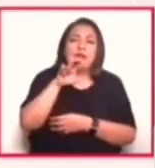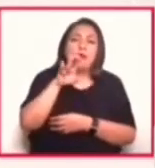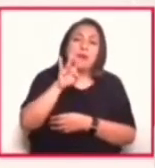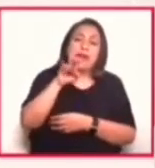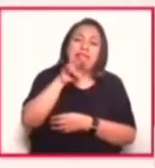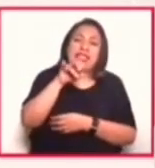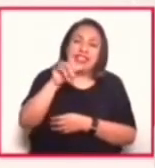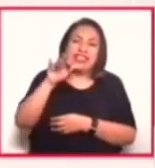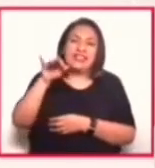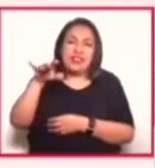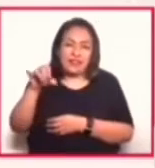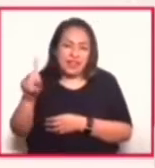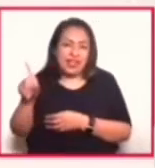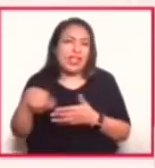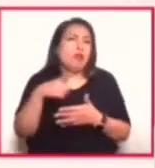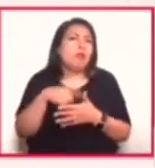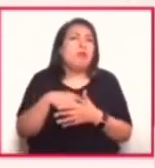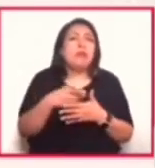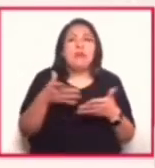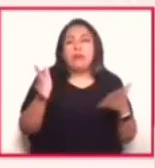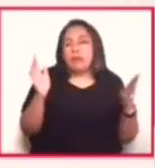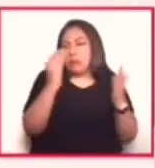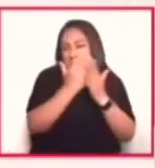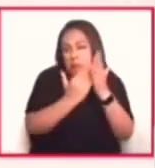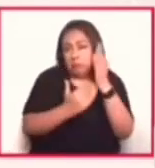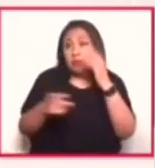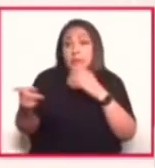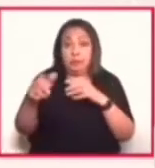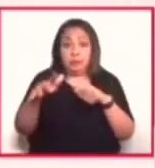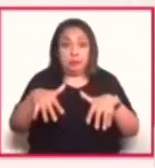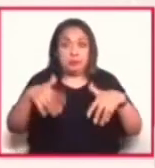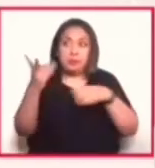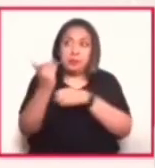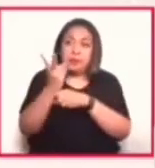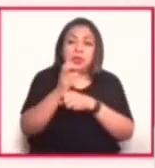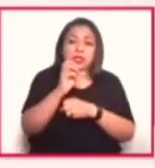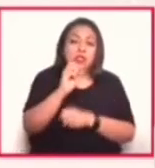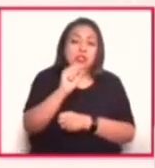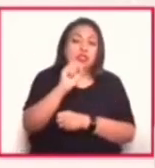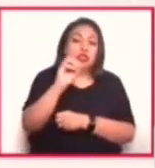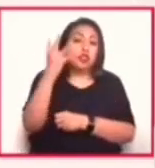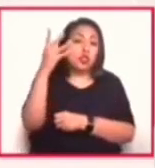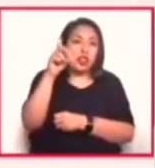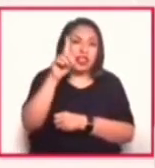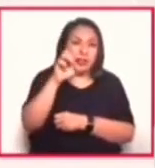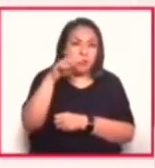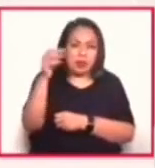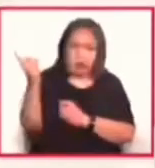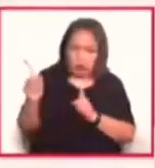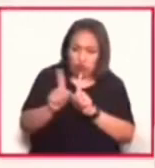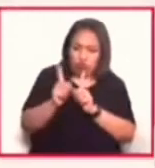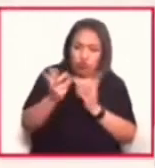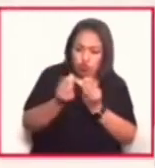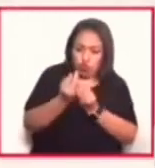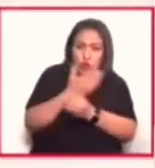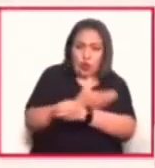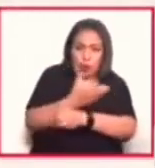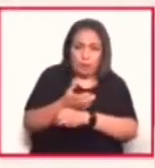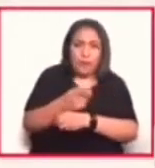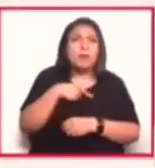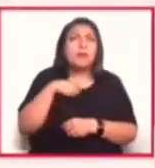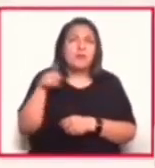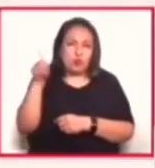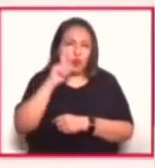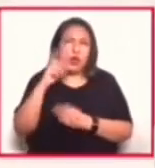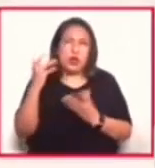cantaba Nacha Guevara. En este concierto, Regina invitó a Sol de María para que la acompañara en el escenario. Con ella voy a cantar,